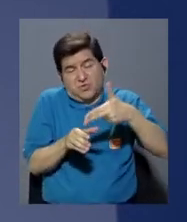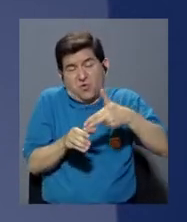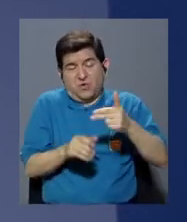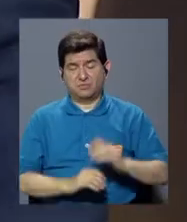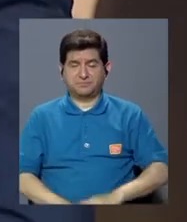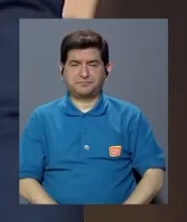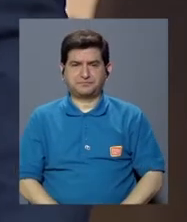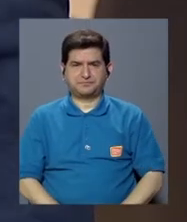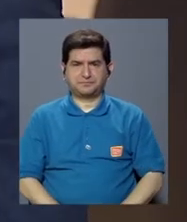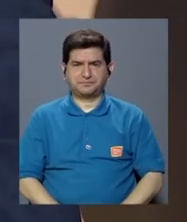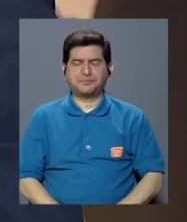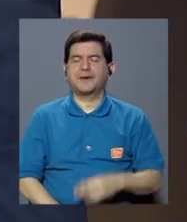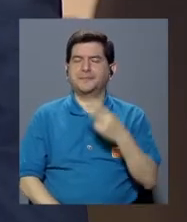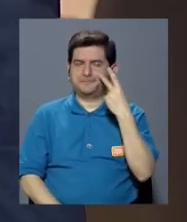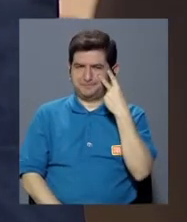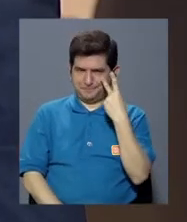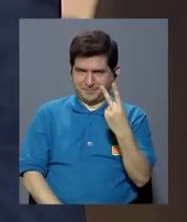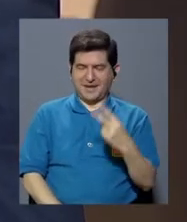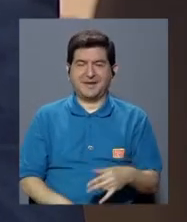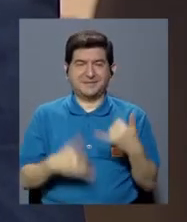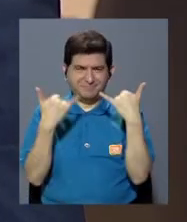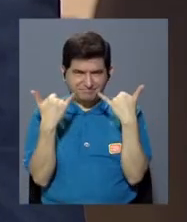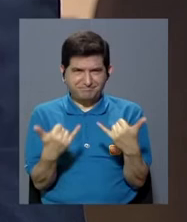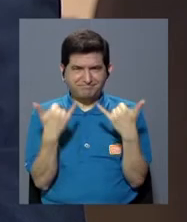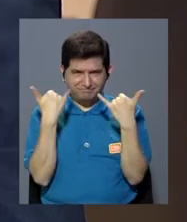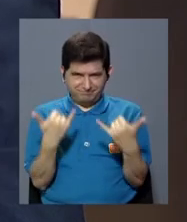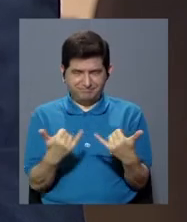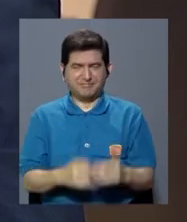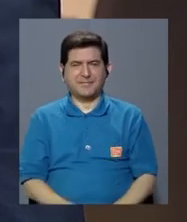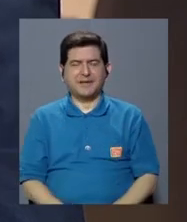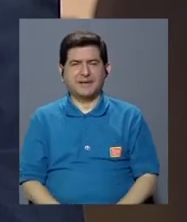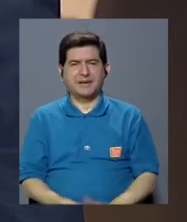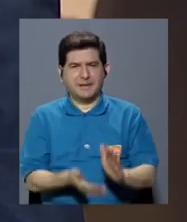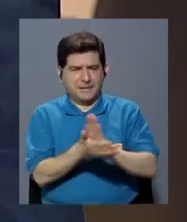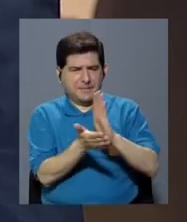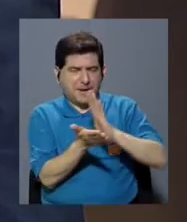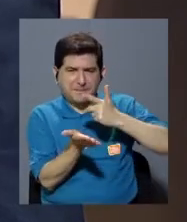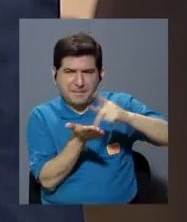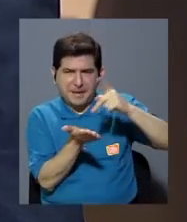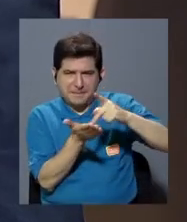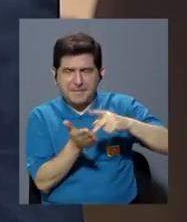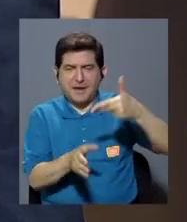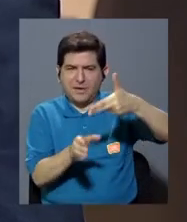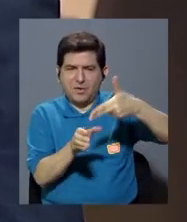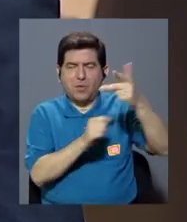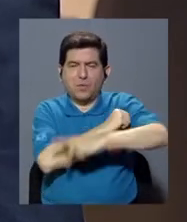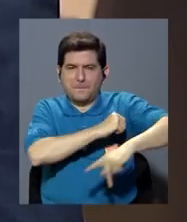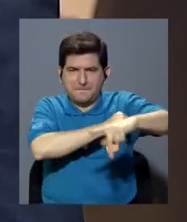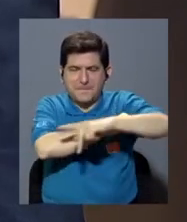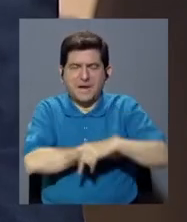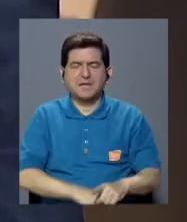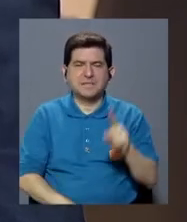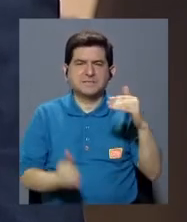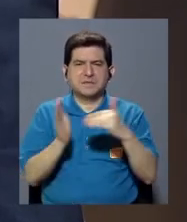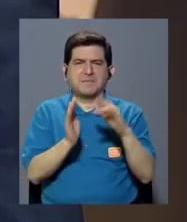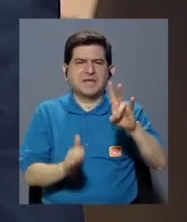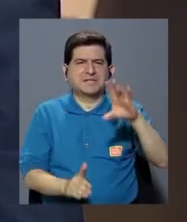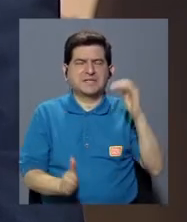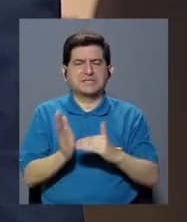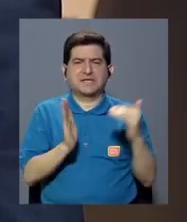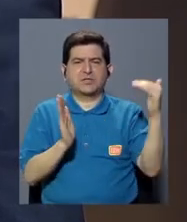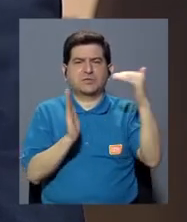petróleo. Bueno, mire, en este momento la factura petrolera del país es